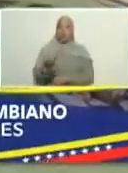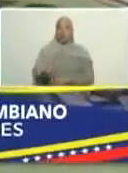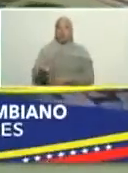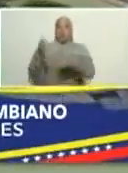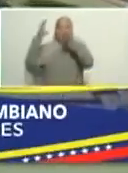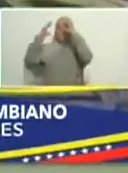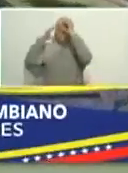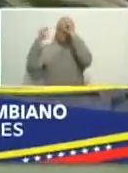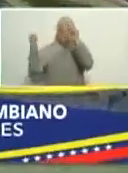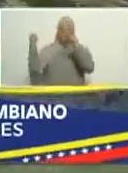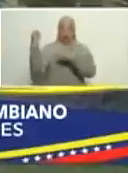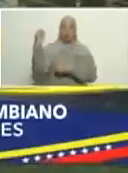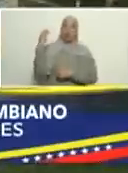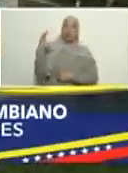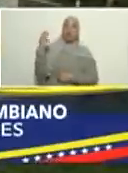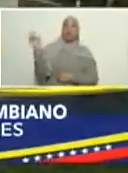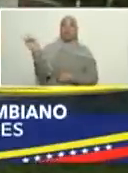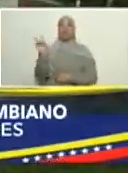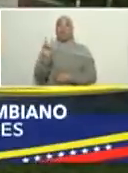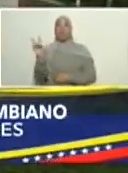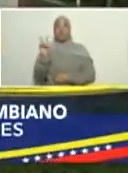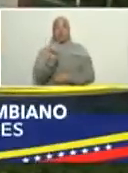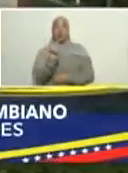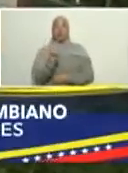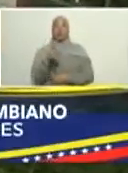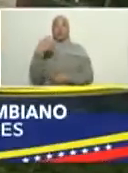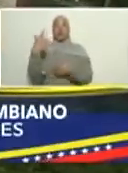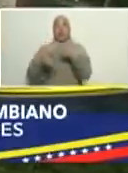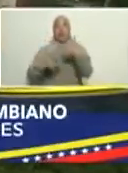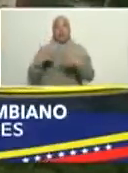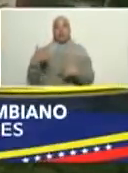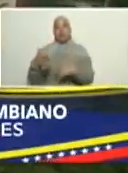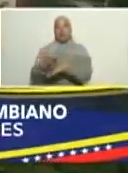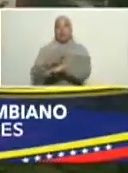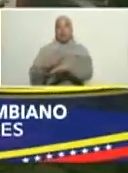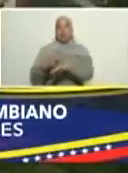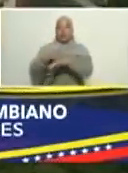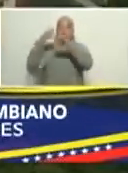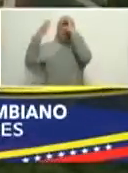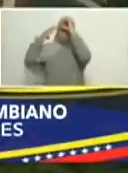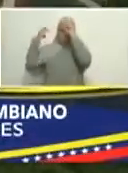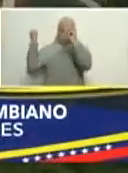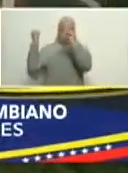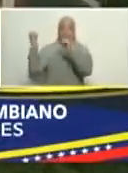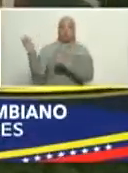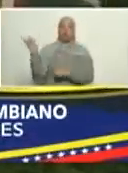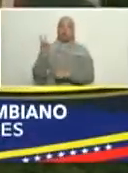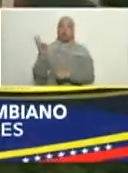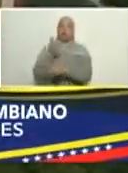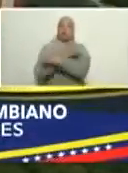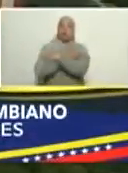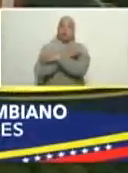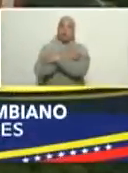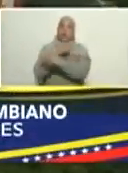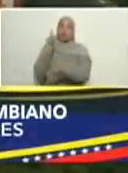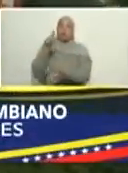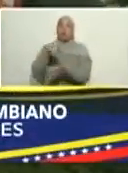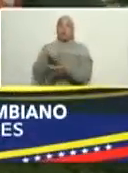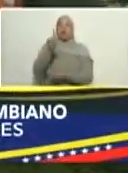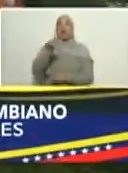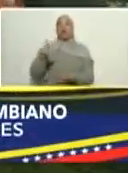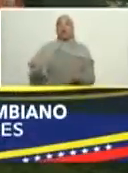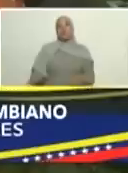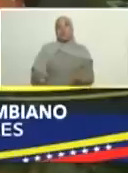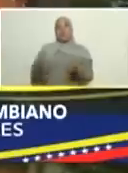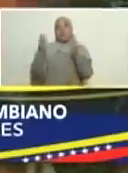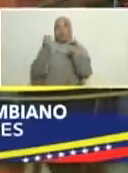de ambos países. En este sentido, las autoridades diplomáticas de Colombia, Armando Benedetti, y de Venezuela, Félix Plasencia, quedaron acreditados también como